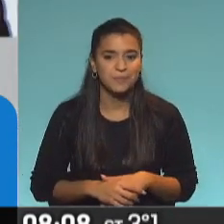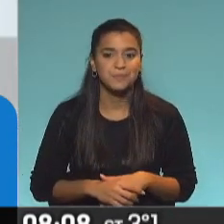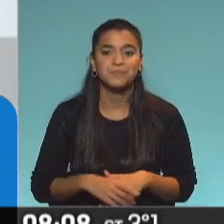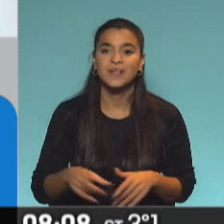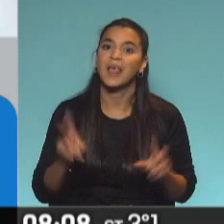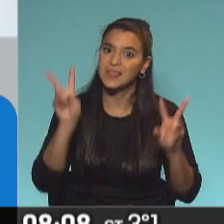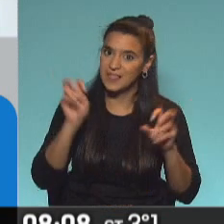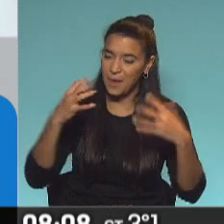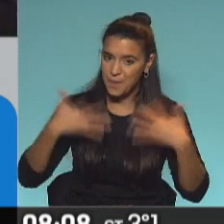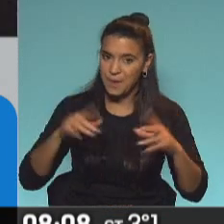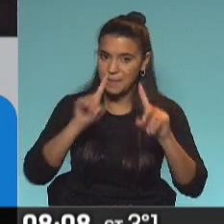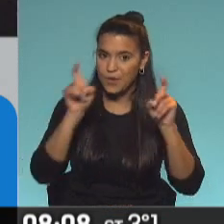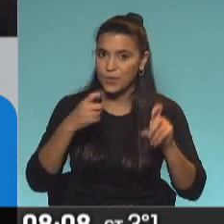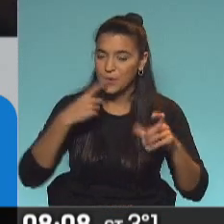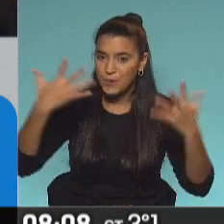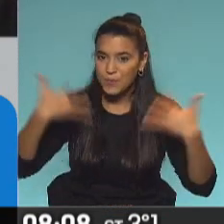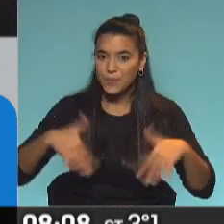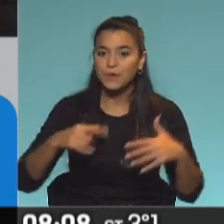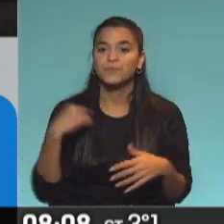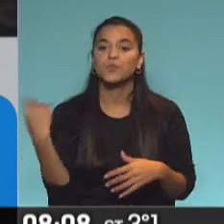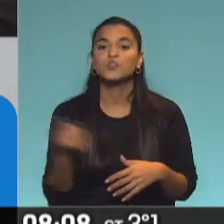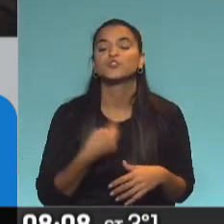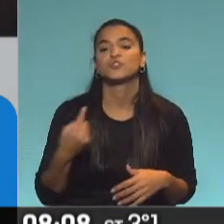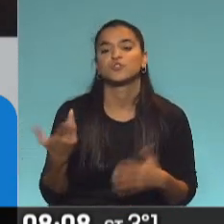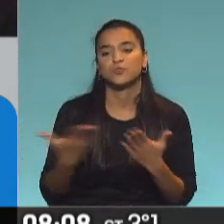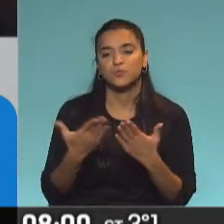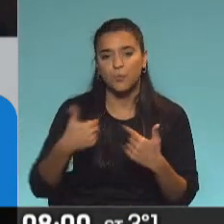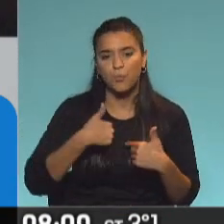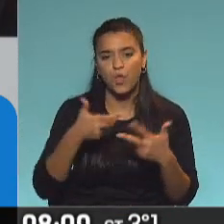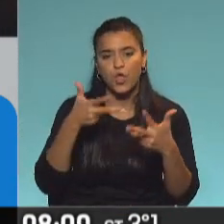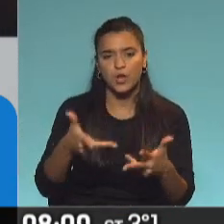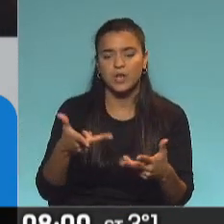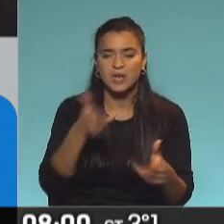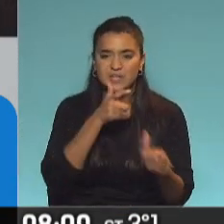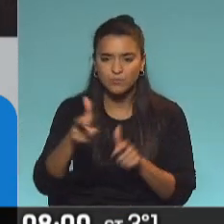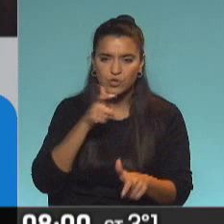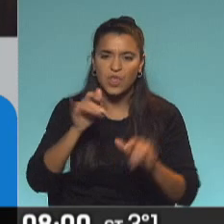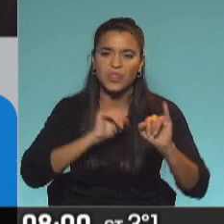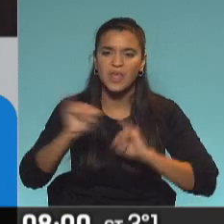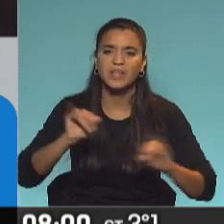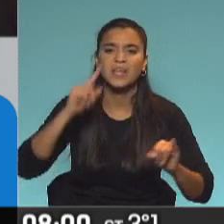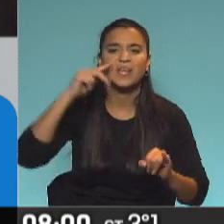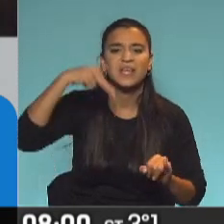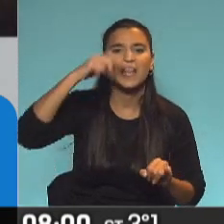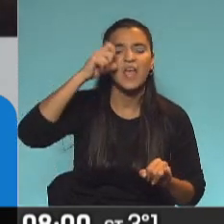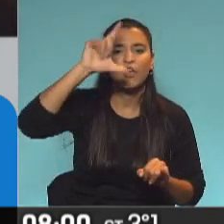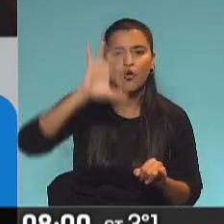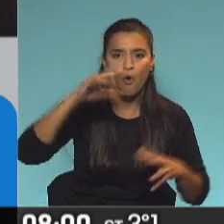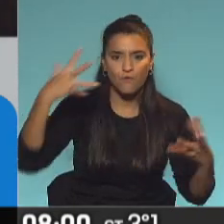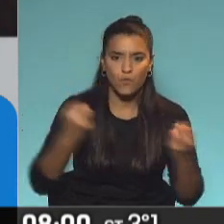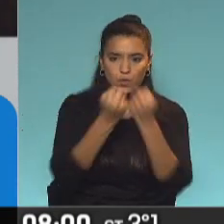Es un gran tema, una gran pregunta. Nosotros hicimos un estudio, te puedo responder con datos de la Fundación INECO. La Fundación INECO es